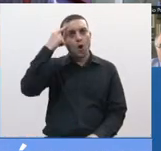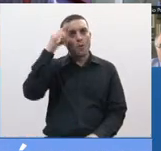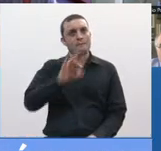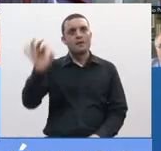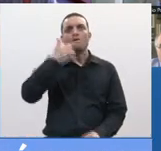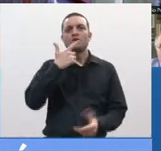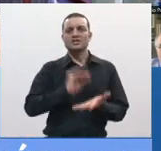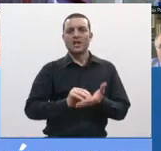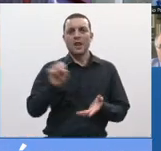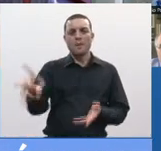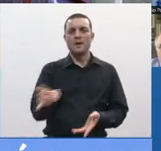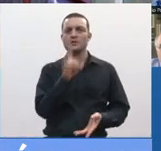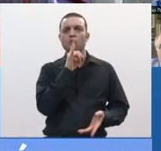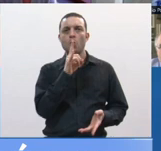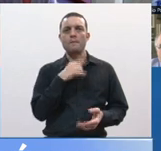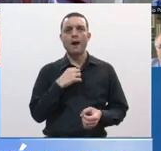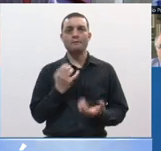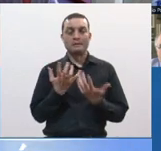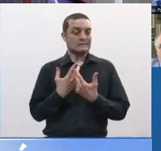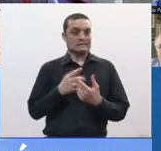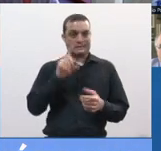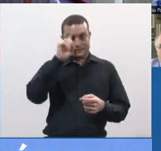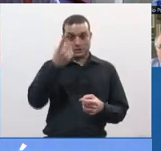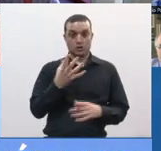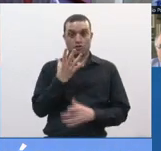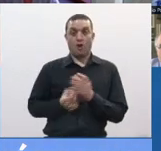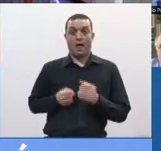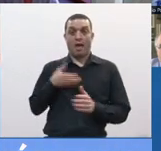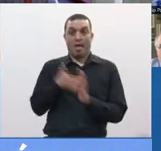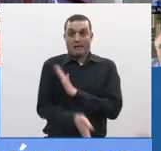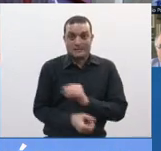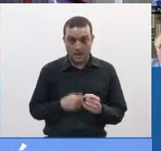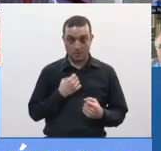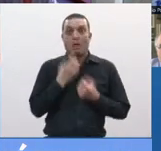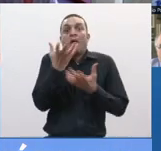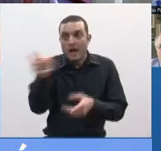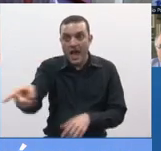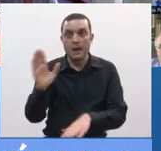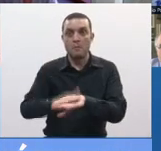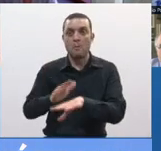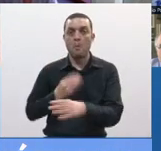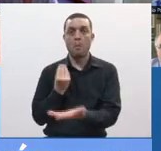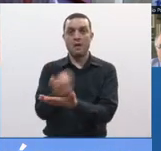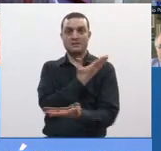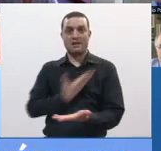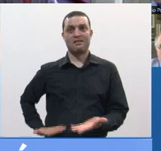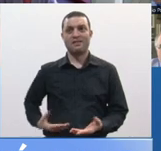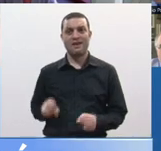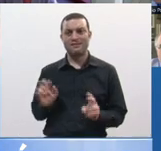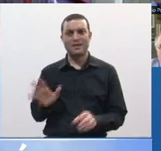sea, ha sido apoderado del Partido Justicialista como si fuese que pecado ser apoderado de nuestro partido. Es una distinción, un